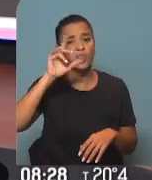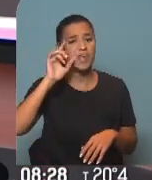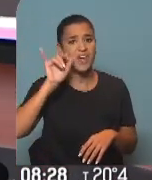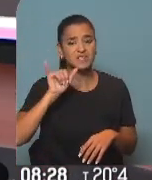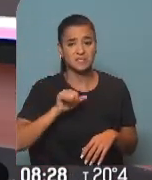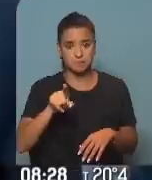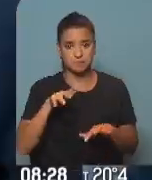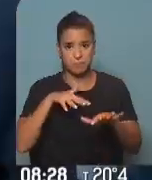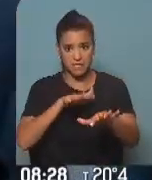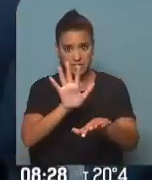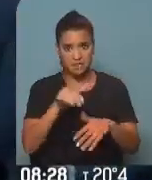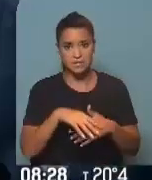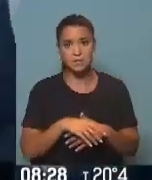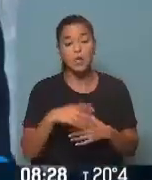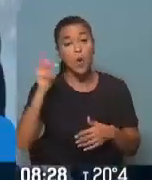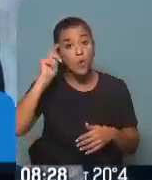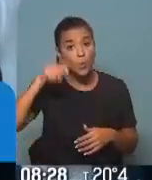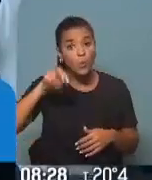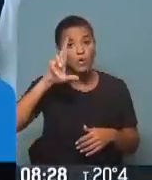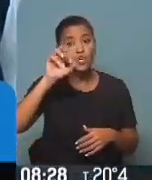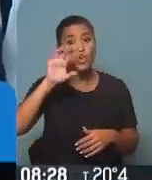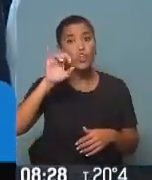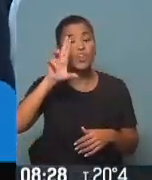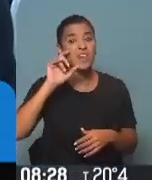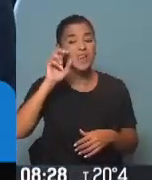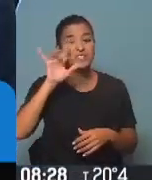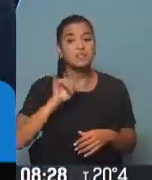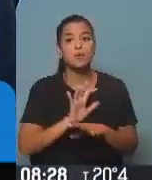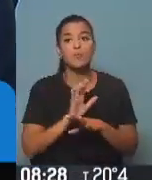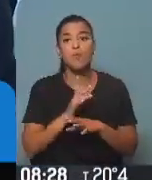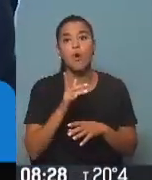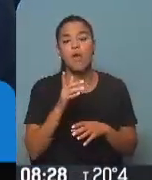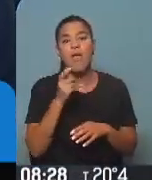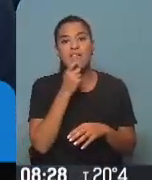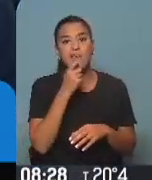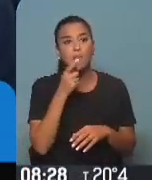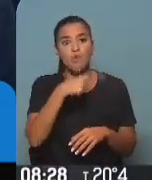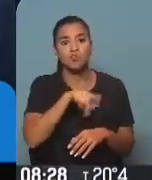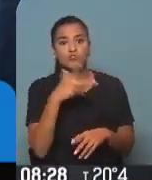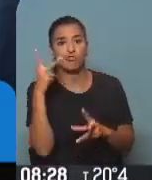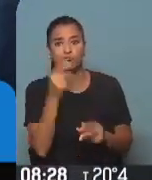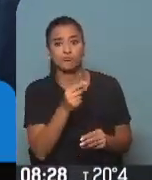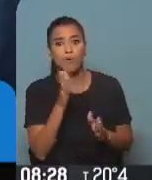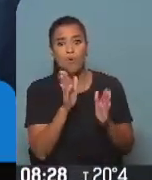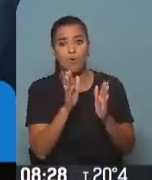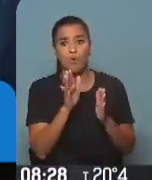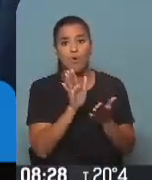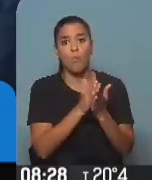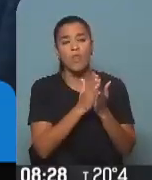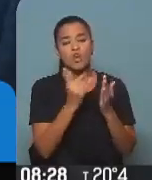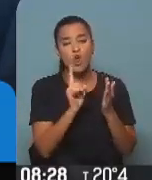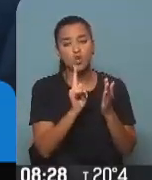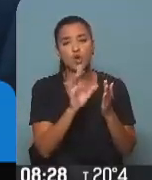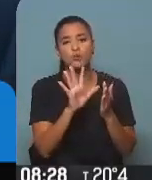en esta marcha. El juez Rodríguez es un ejemplo de lo que nosotros estamos proponiendo. El juez Rodríguez está en los cuadernos, no en los cuadernos, sino